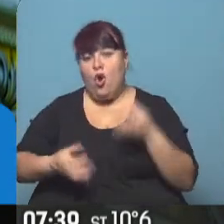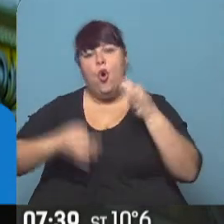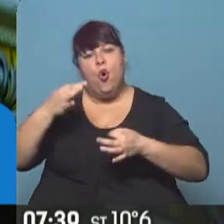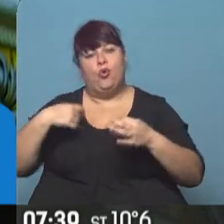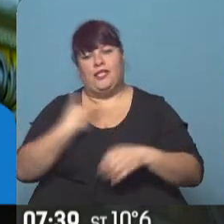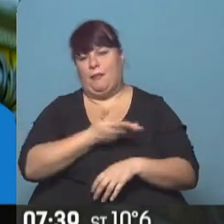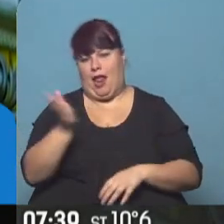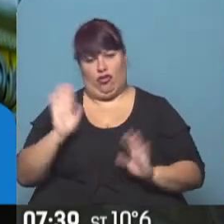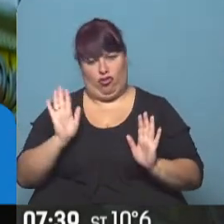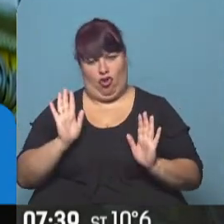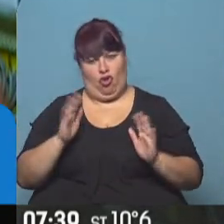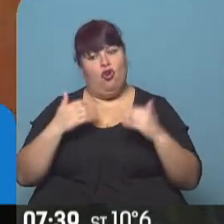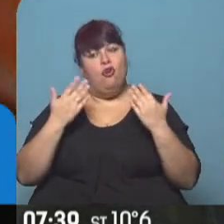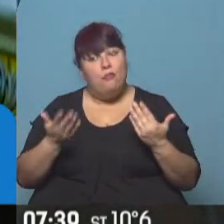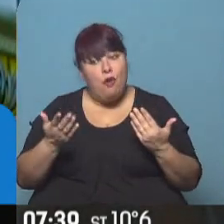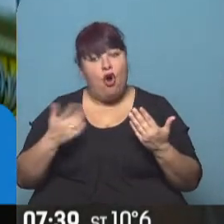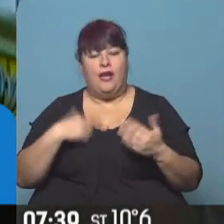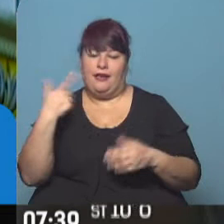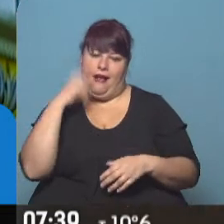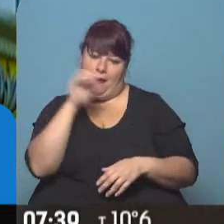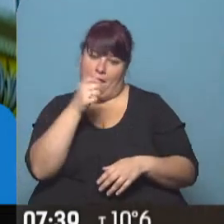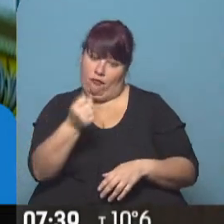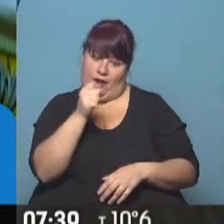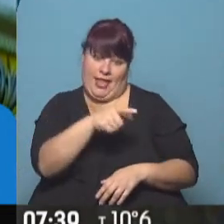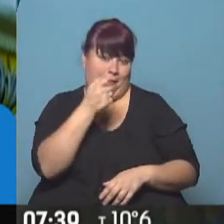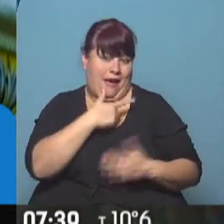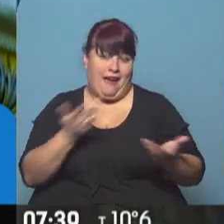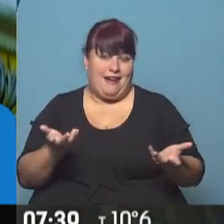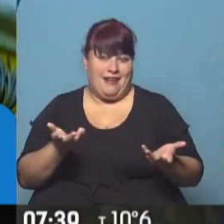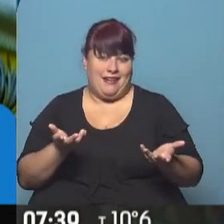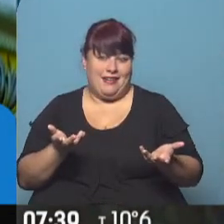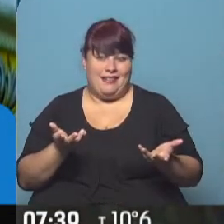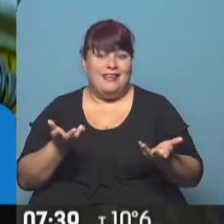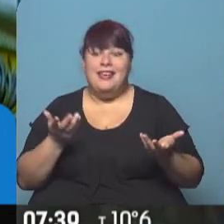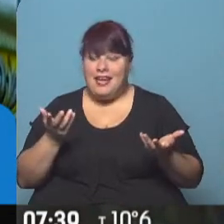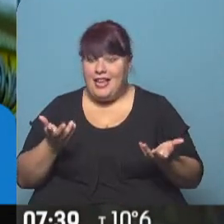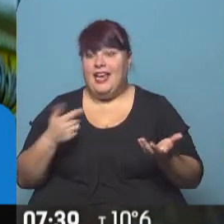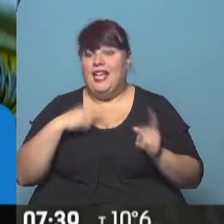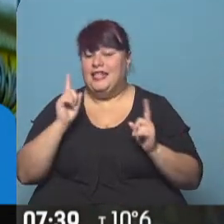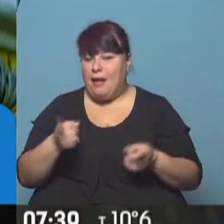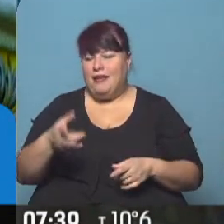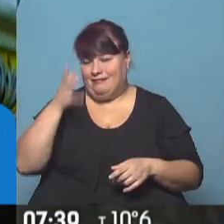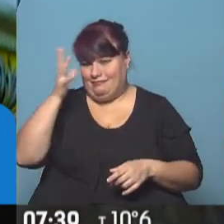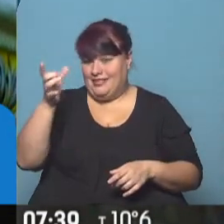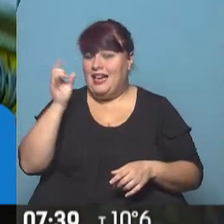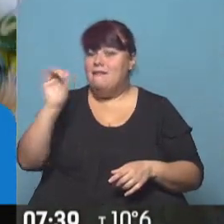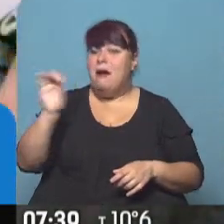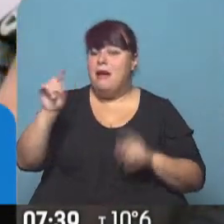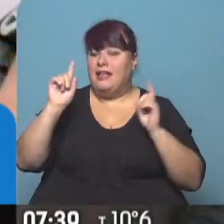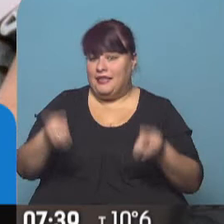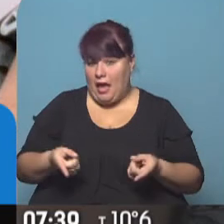justicia sociales. Por eso somos hipercríticos del macrismo. Y somos